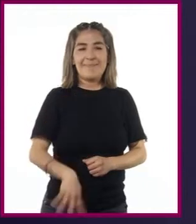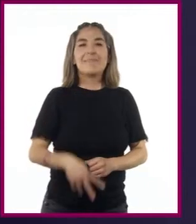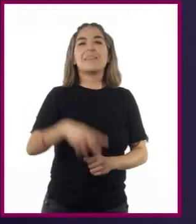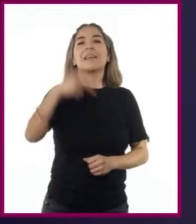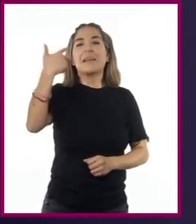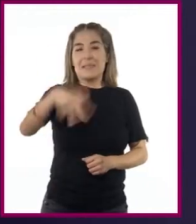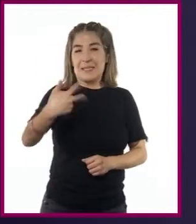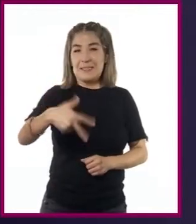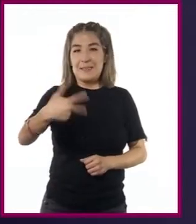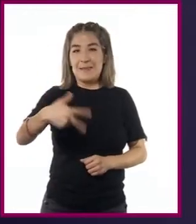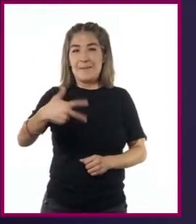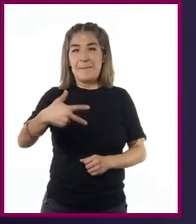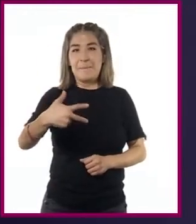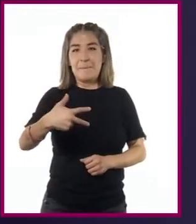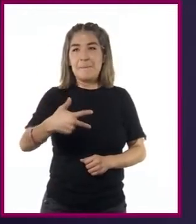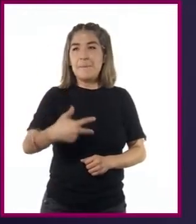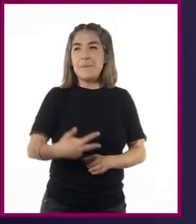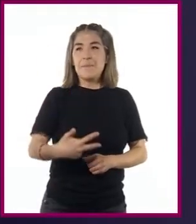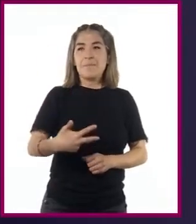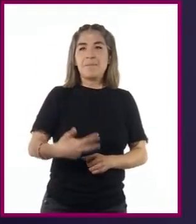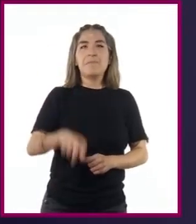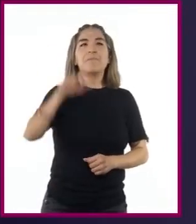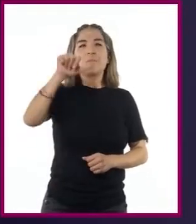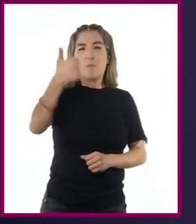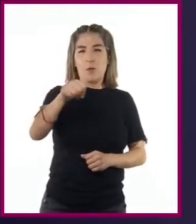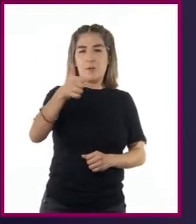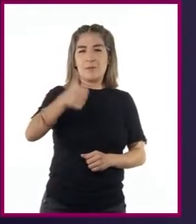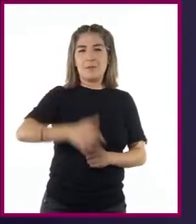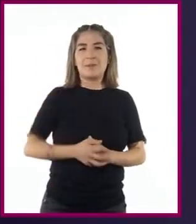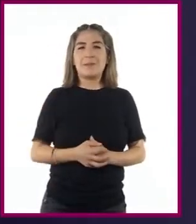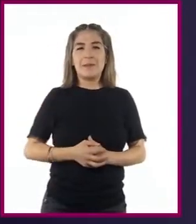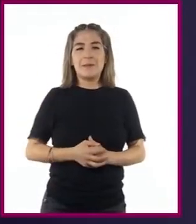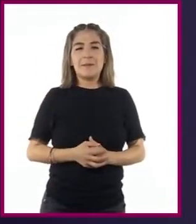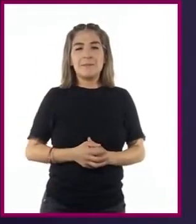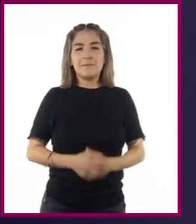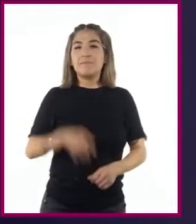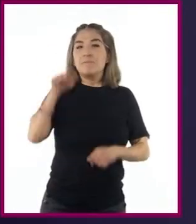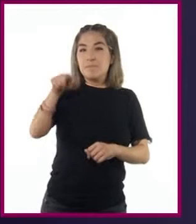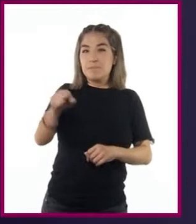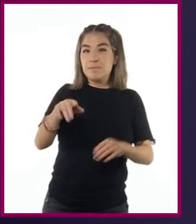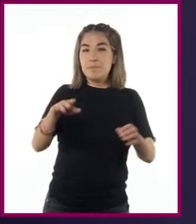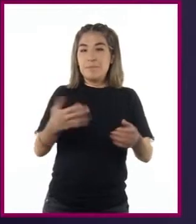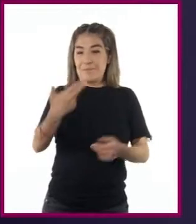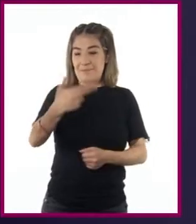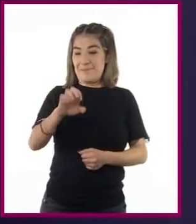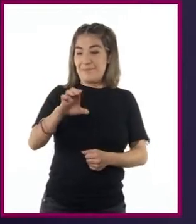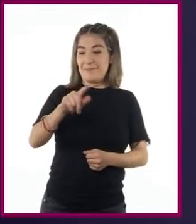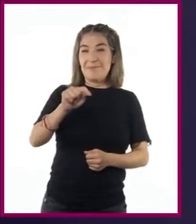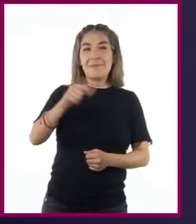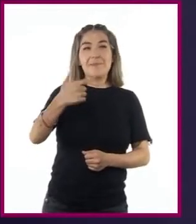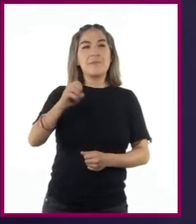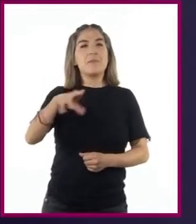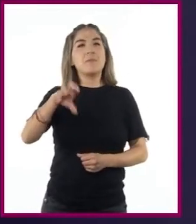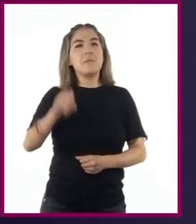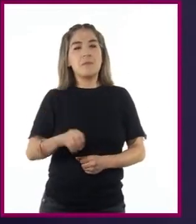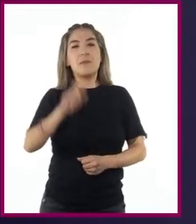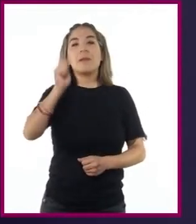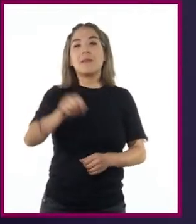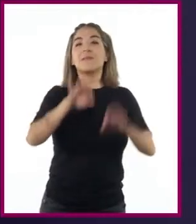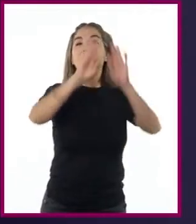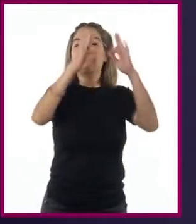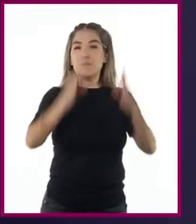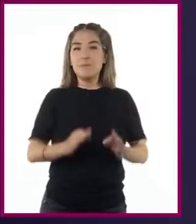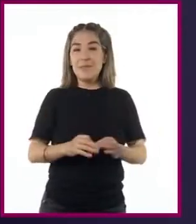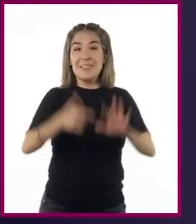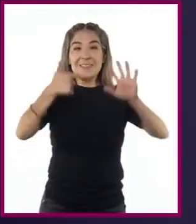D, 13, inciso E, 11. Al ser un heptágono, se trata de una figura